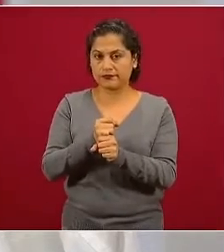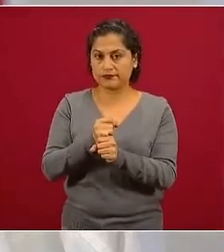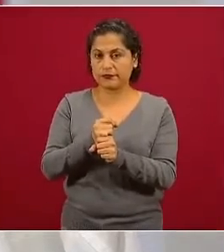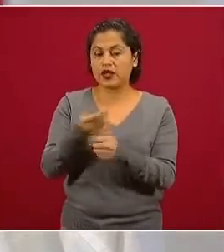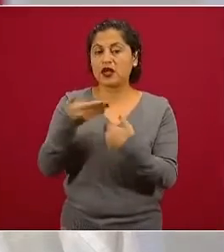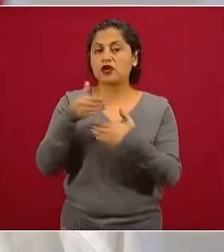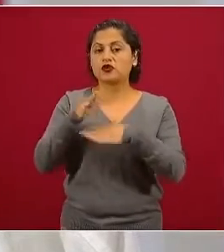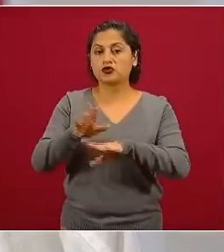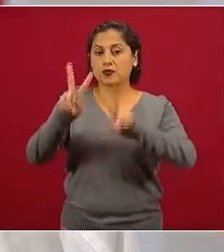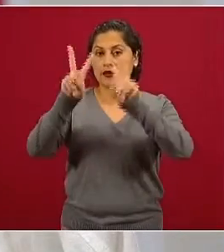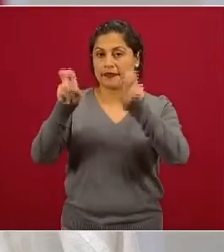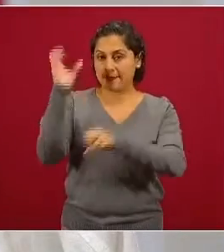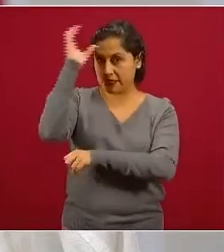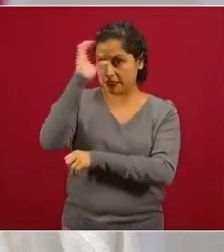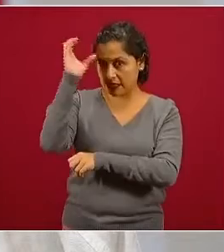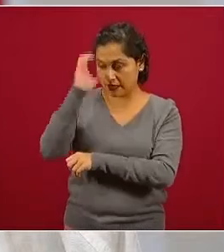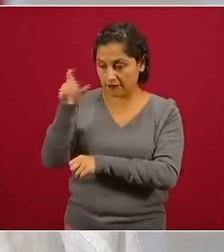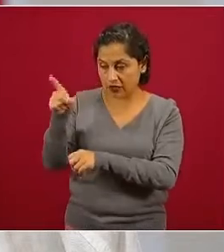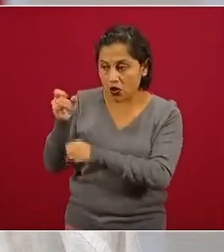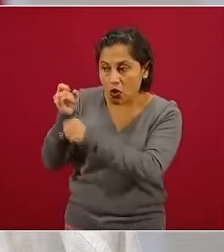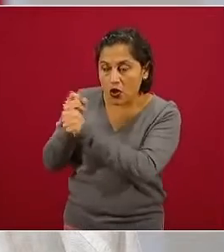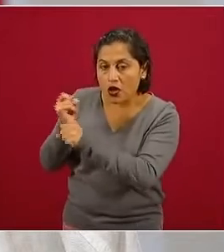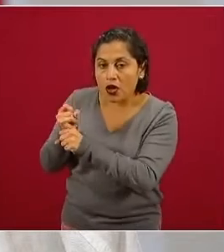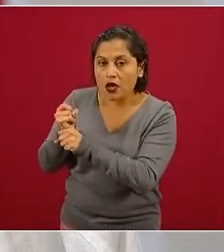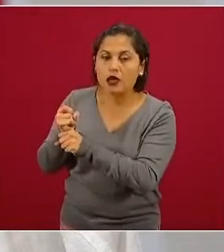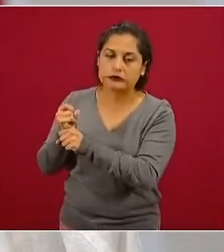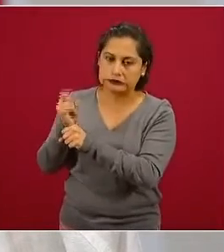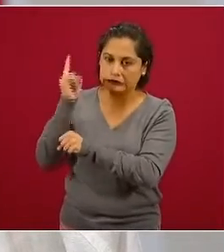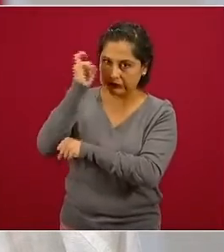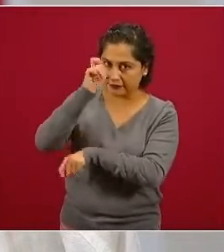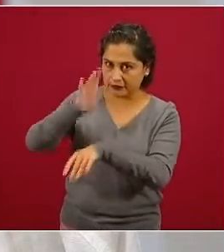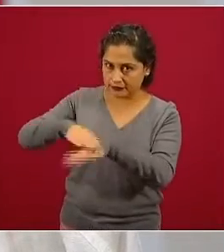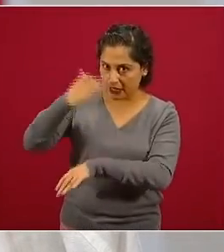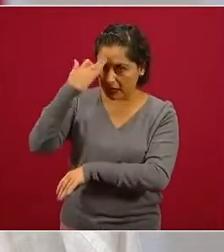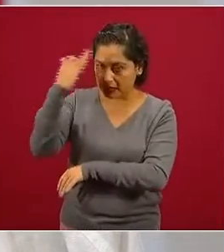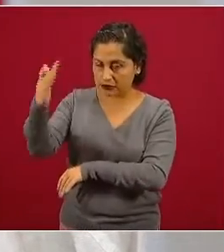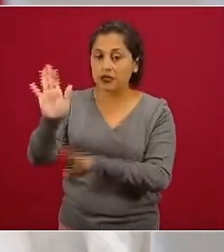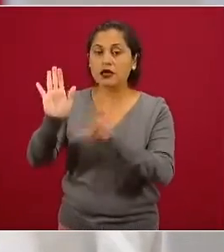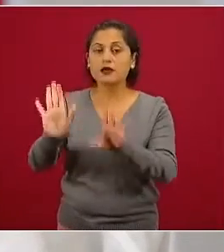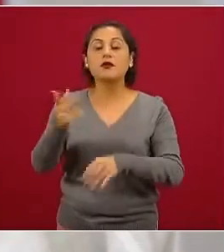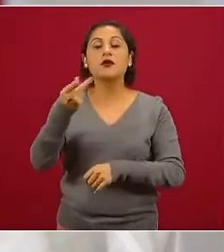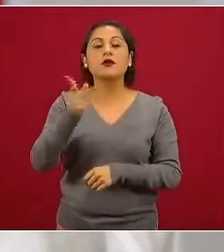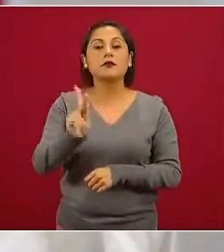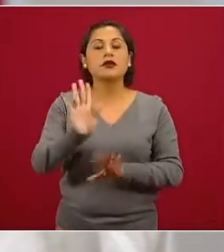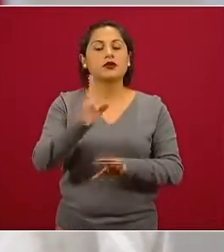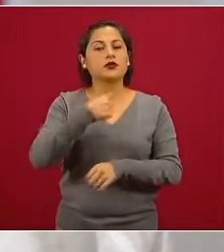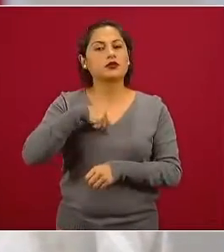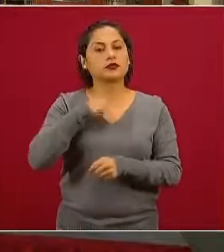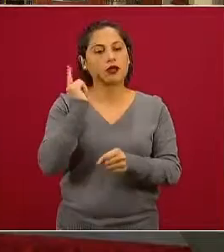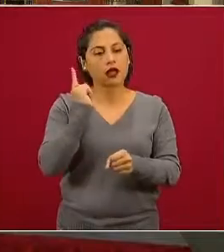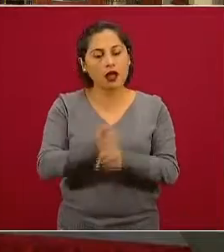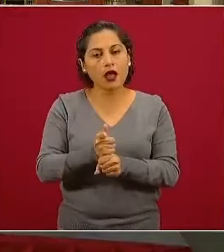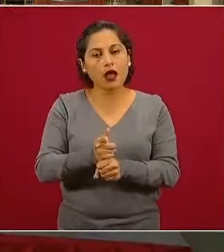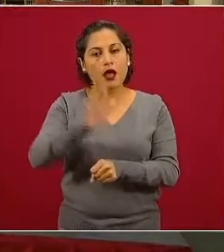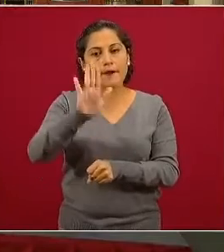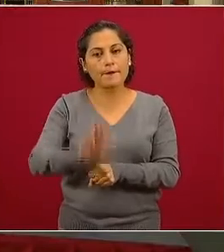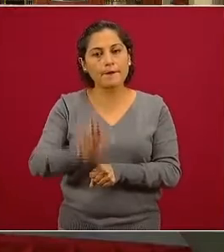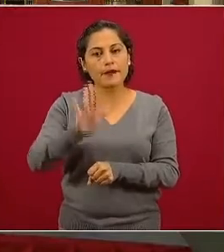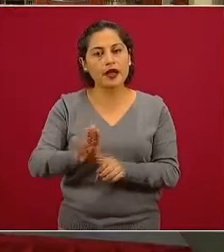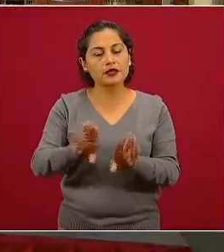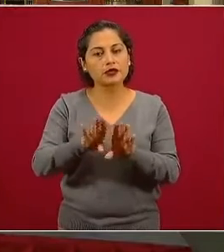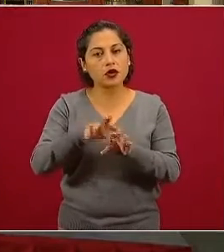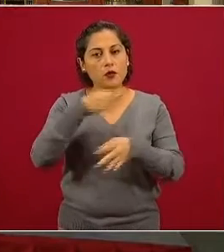externa a la página de Infodemia, nos pueden consultar. Directamente en la página